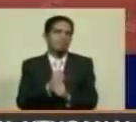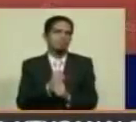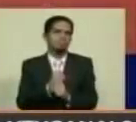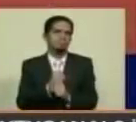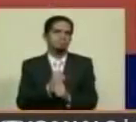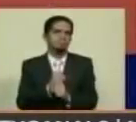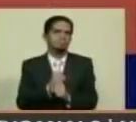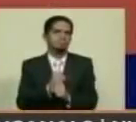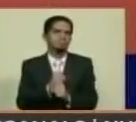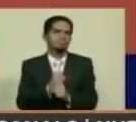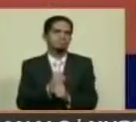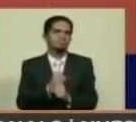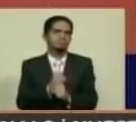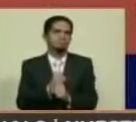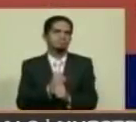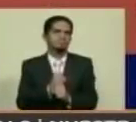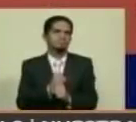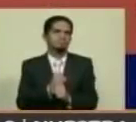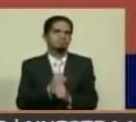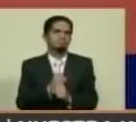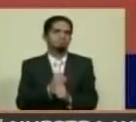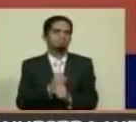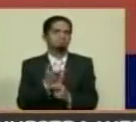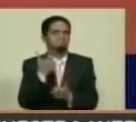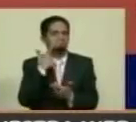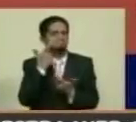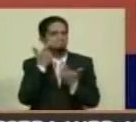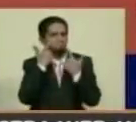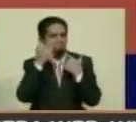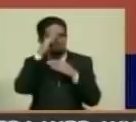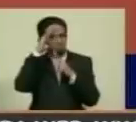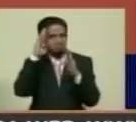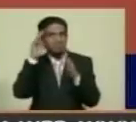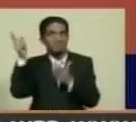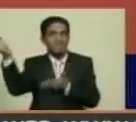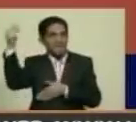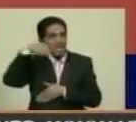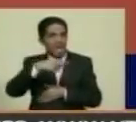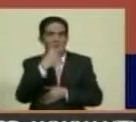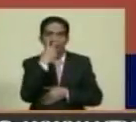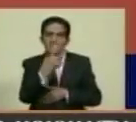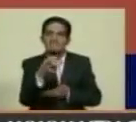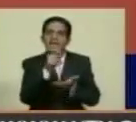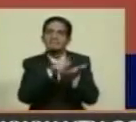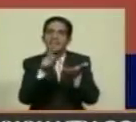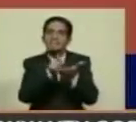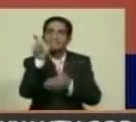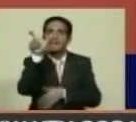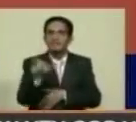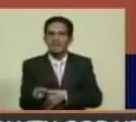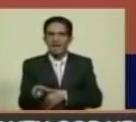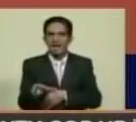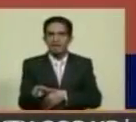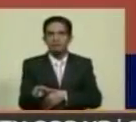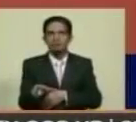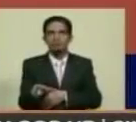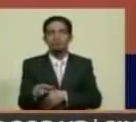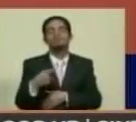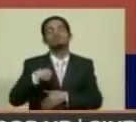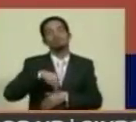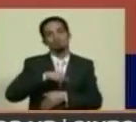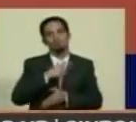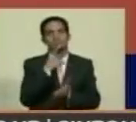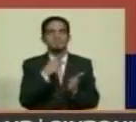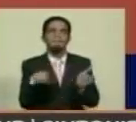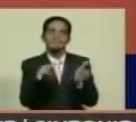a lo que ha venido suscitándose a raíz de la visita del secretario de Estado y no hacemos sino repetir lo que ya ha dicho muchas veces el